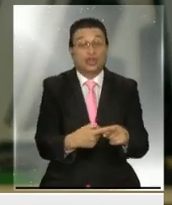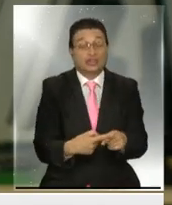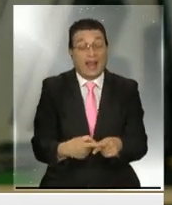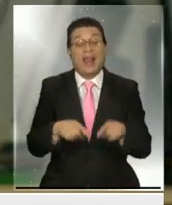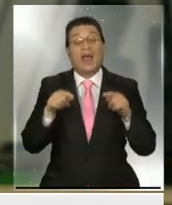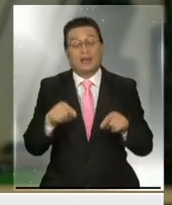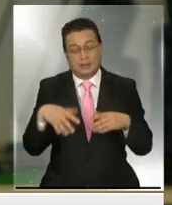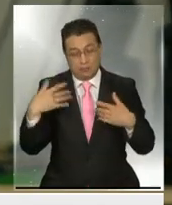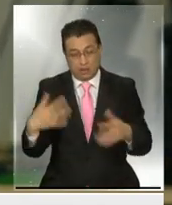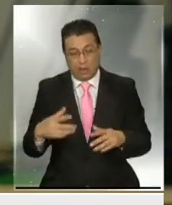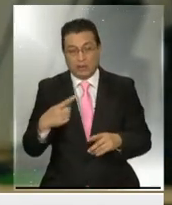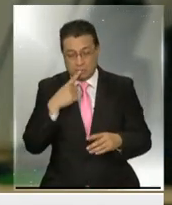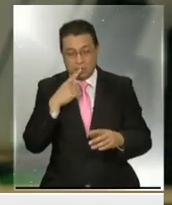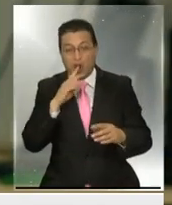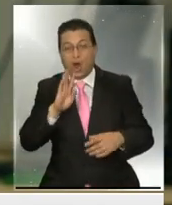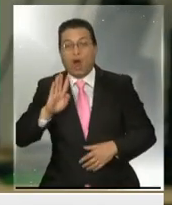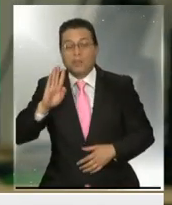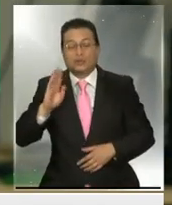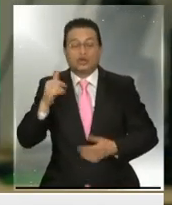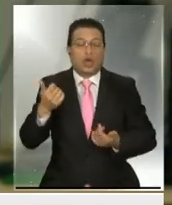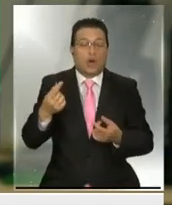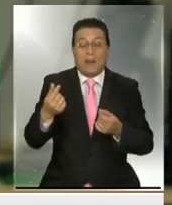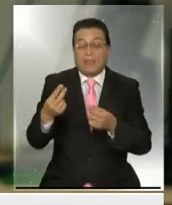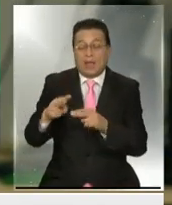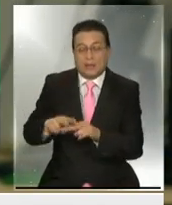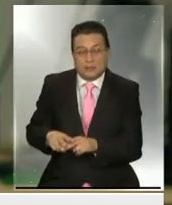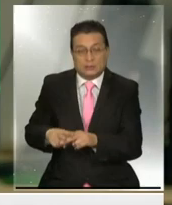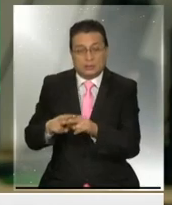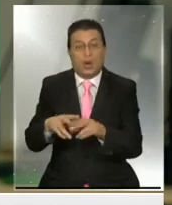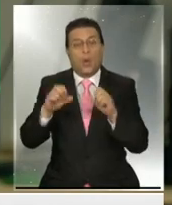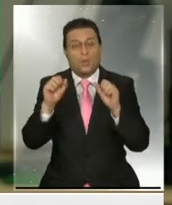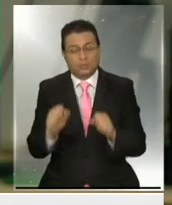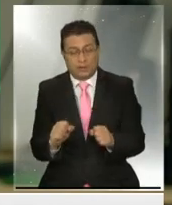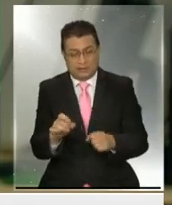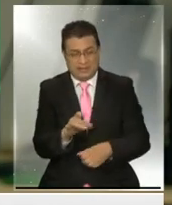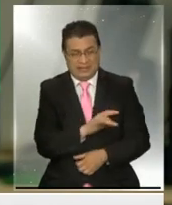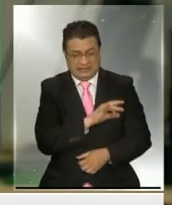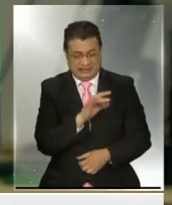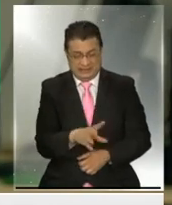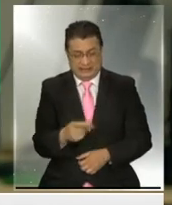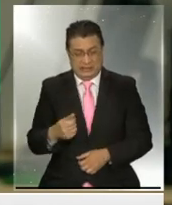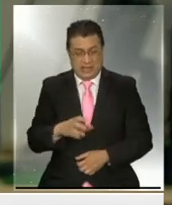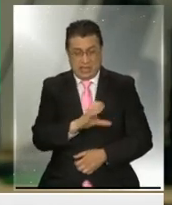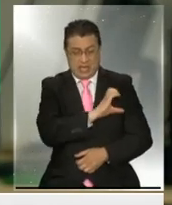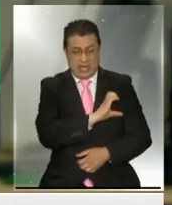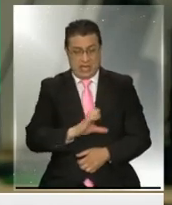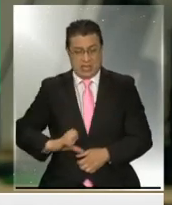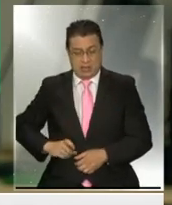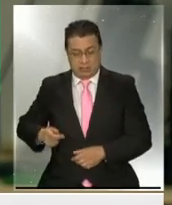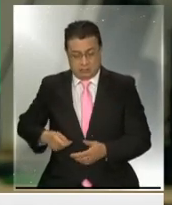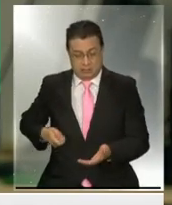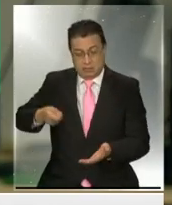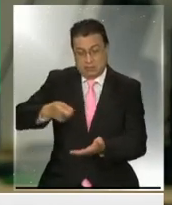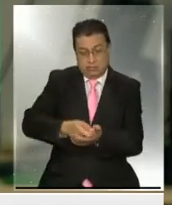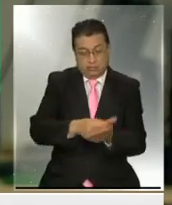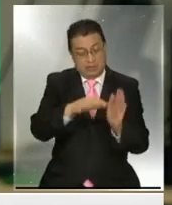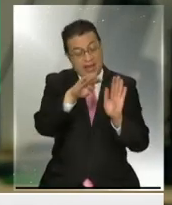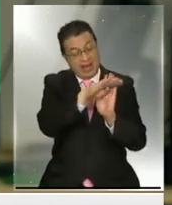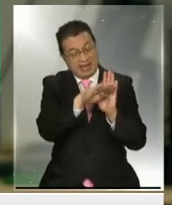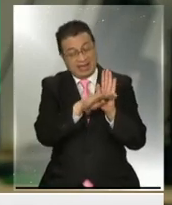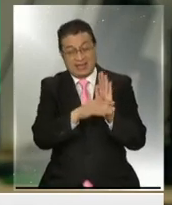compromiso fiscal cuanto puede responsablemente comprometer el estado de chile a fortalecer esa agenda